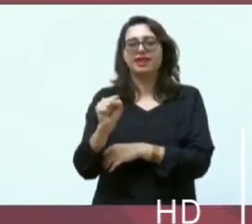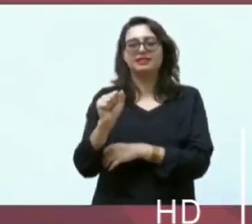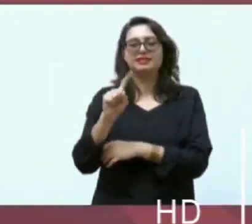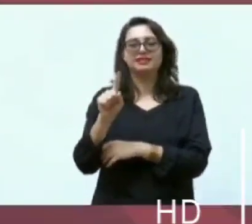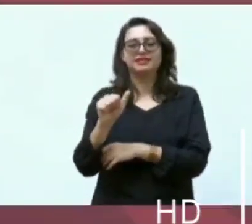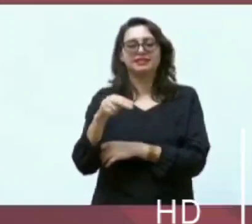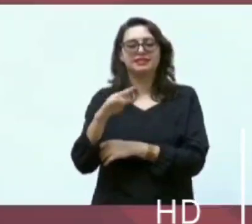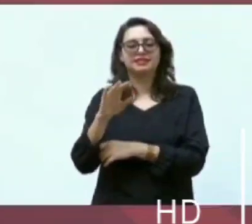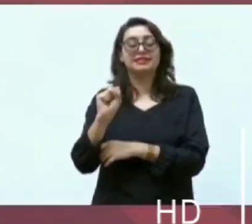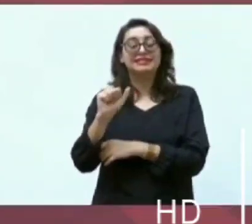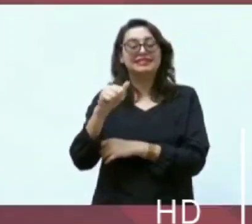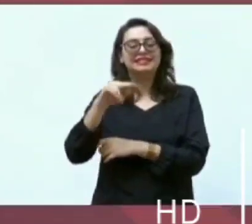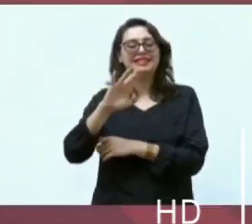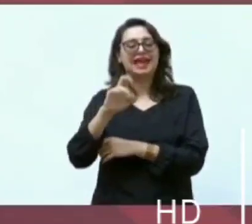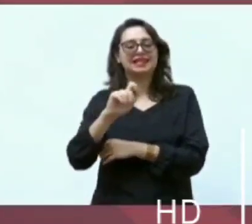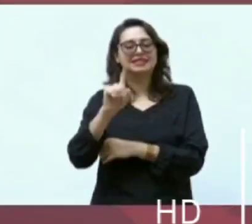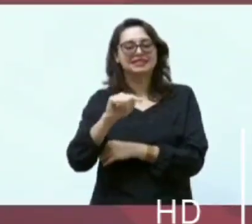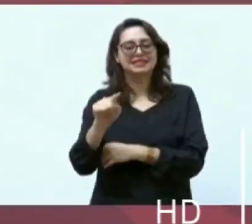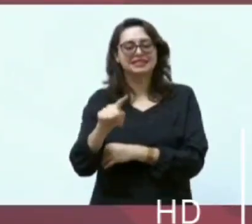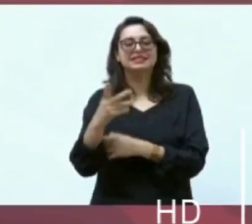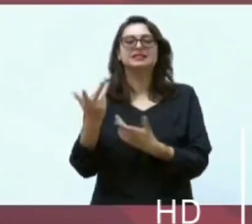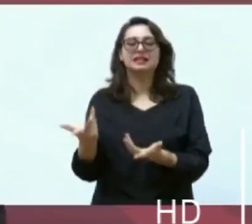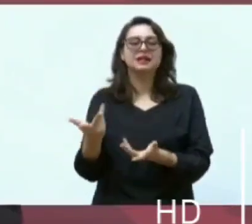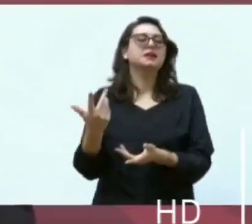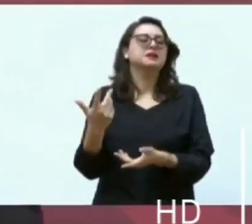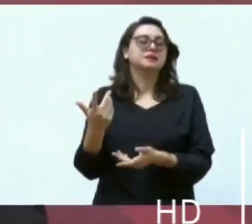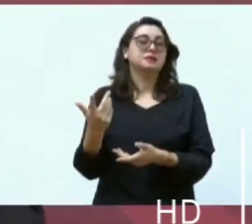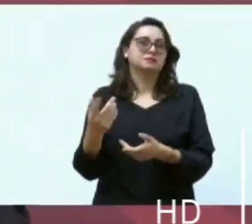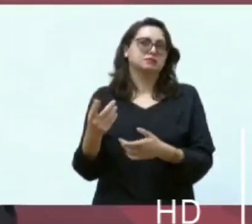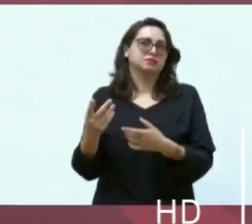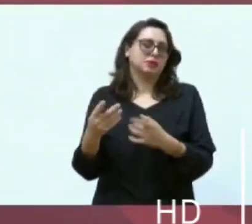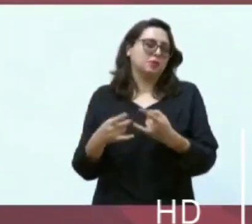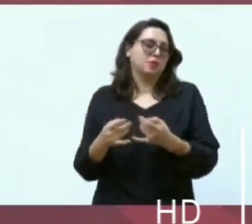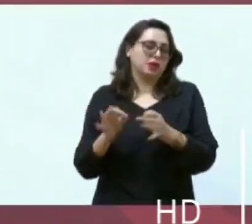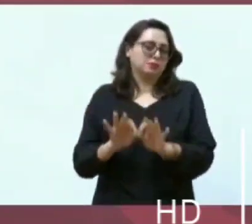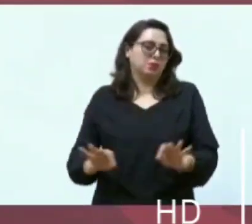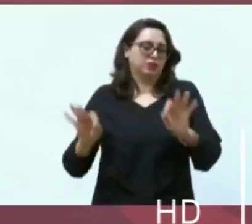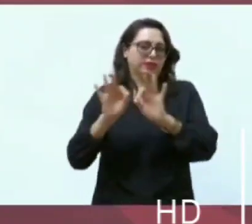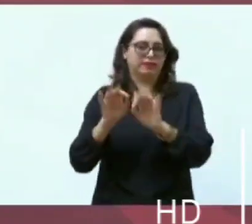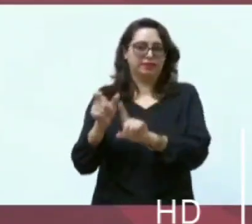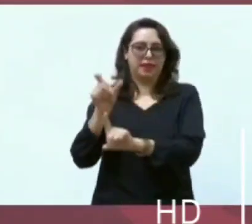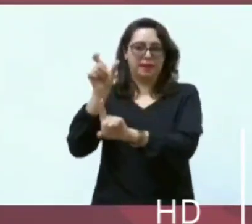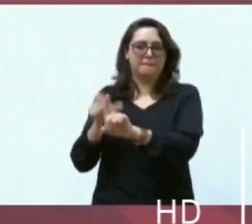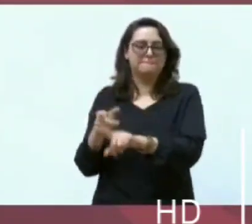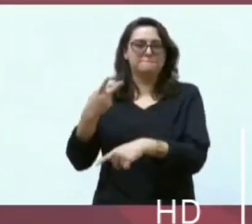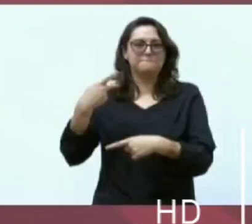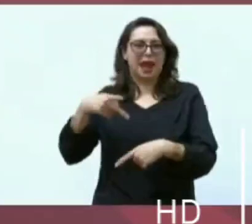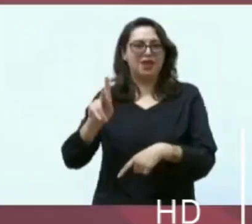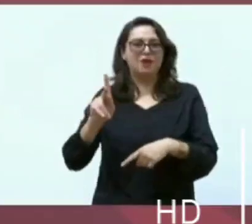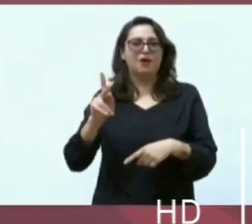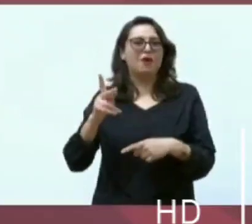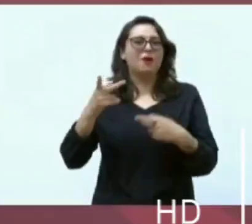un liberal importante, pero la gente le sigue llamando Santana.